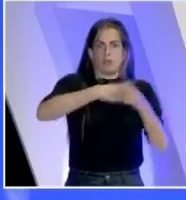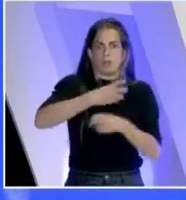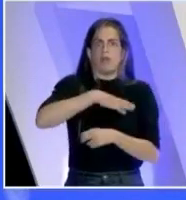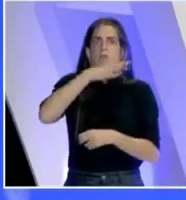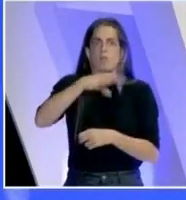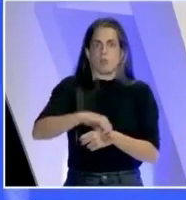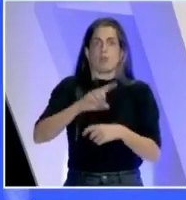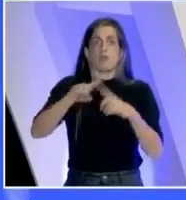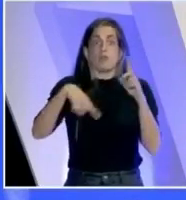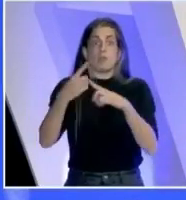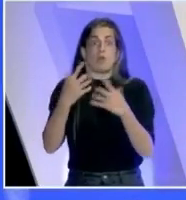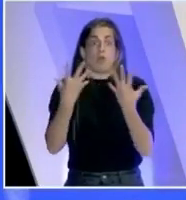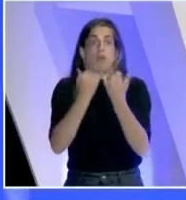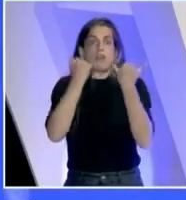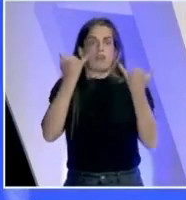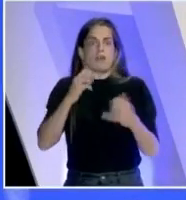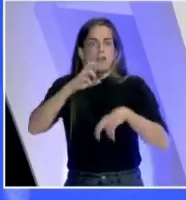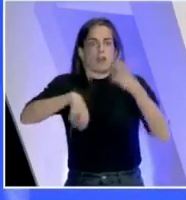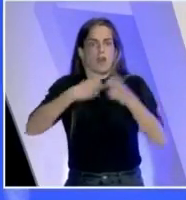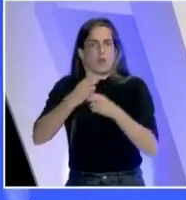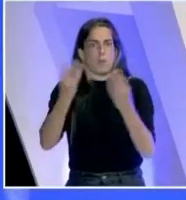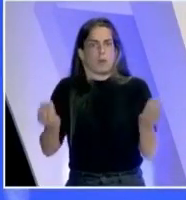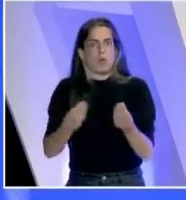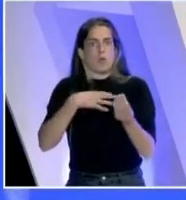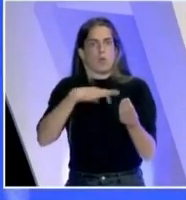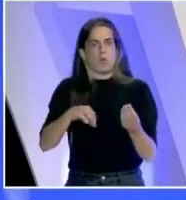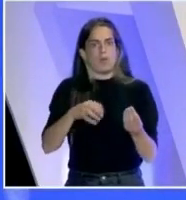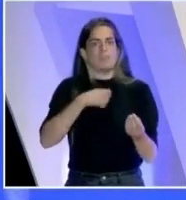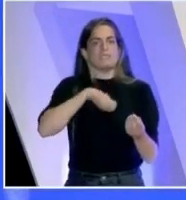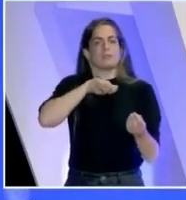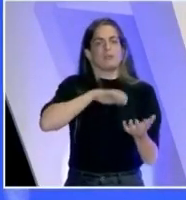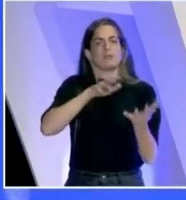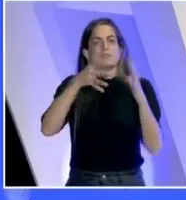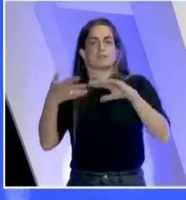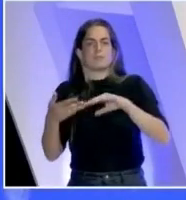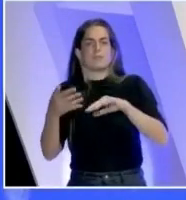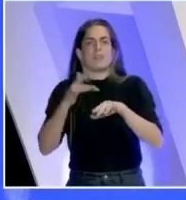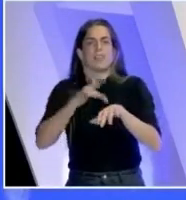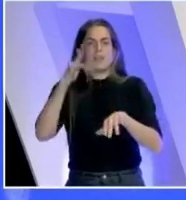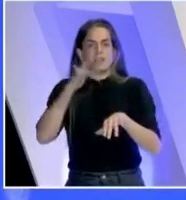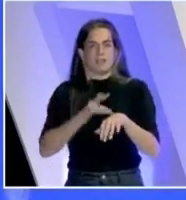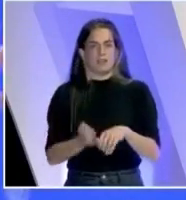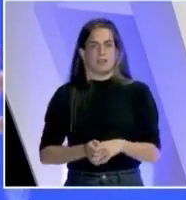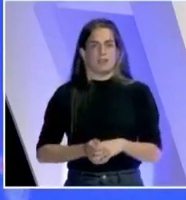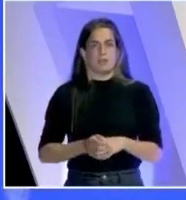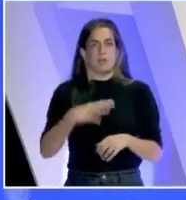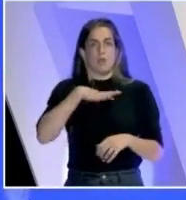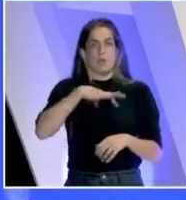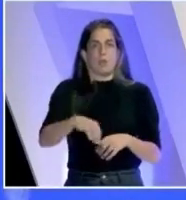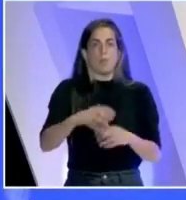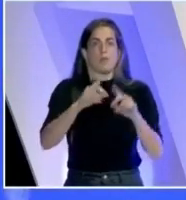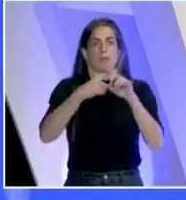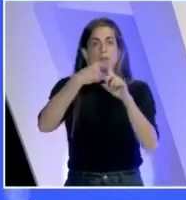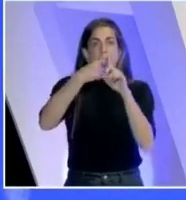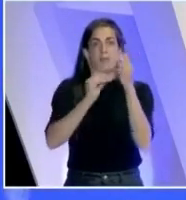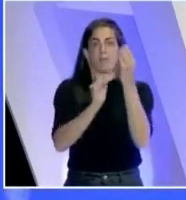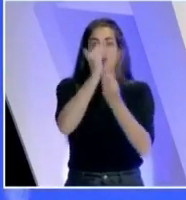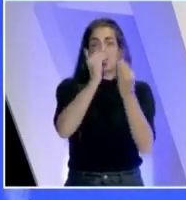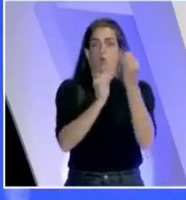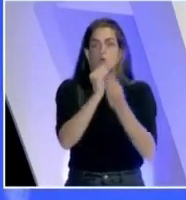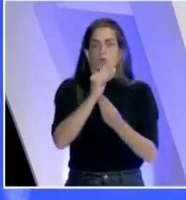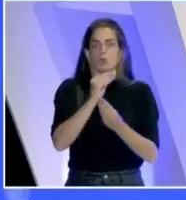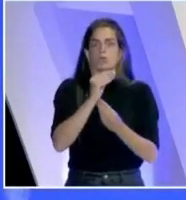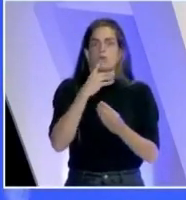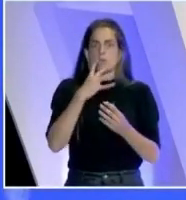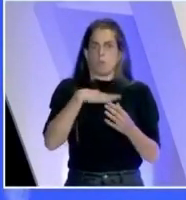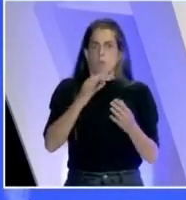fuentes renovables. Una España digitalizada, que podría registrar niveles de productividad, que al final es uno de nuestros